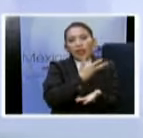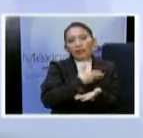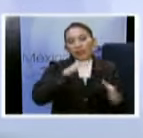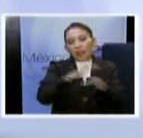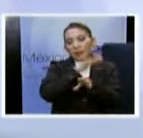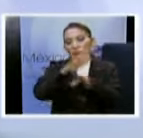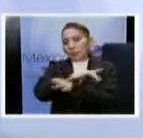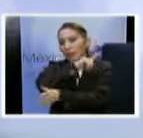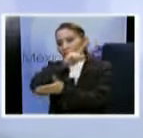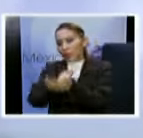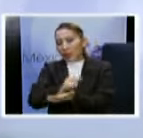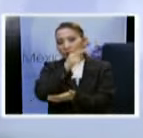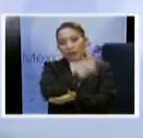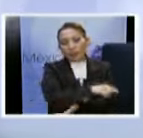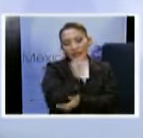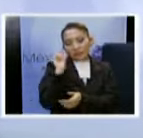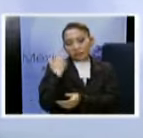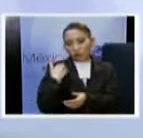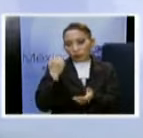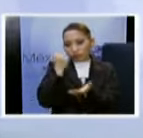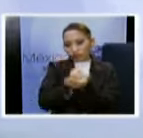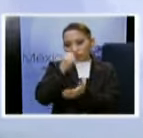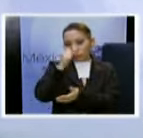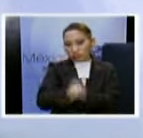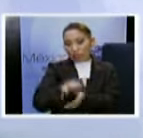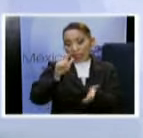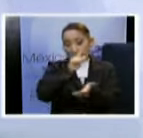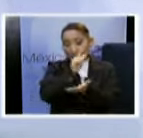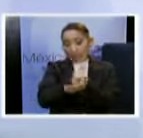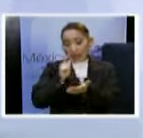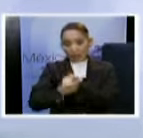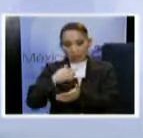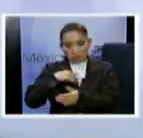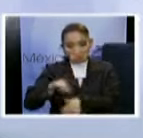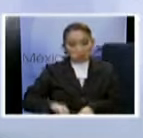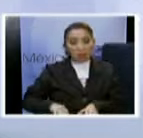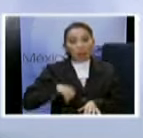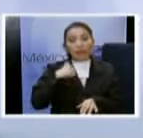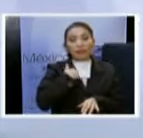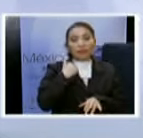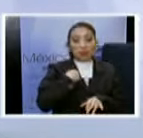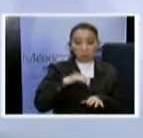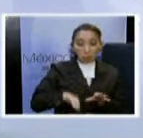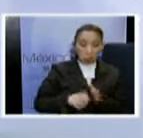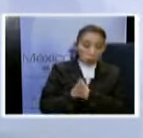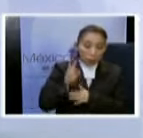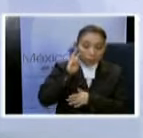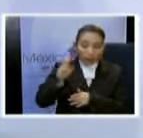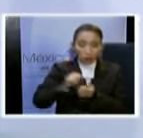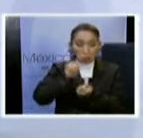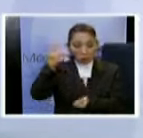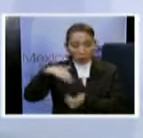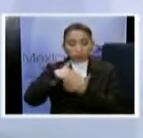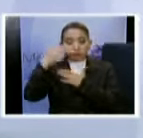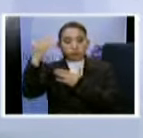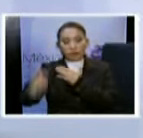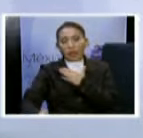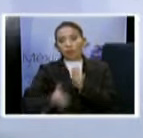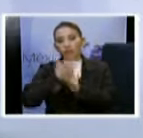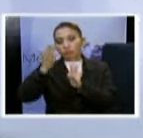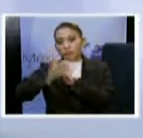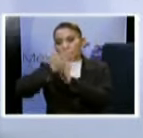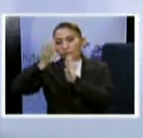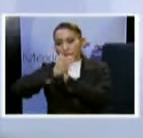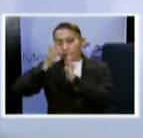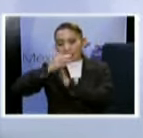reformas constitucionales recientemente aprobadas, reformas que han sido recibidas con un gran interés en Canadá, y son interpretados como un paso adelante en la construcción